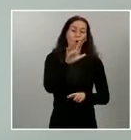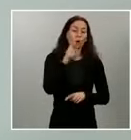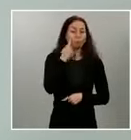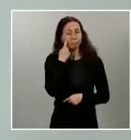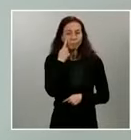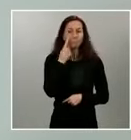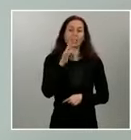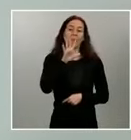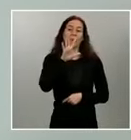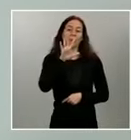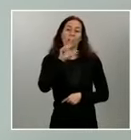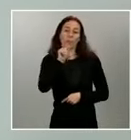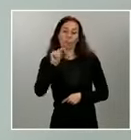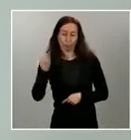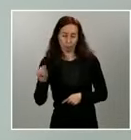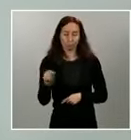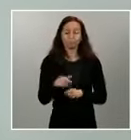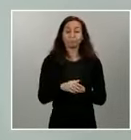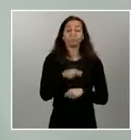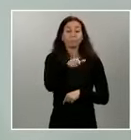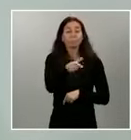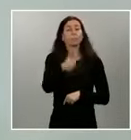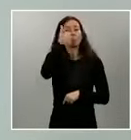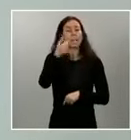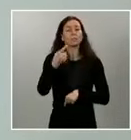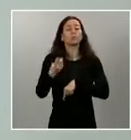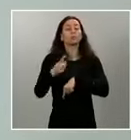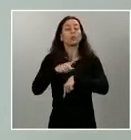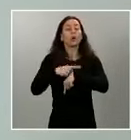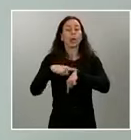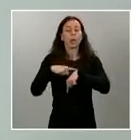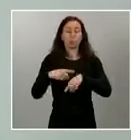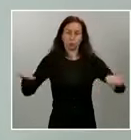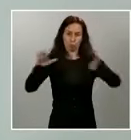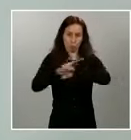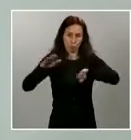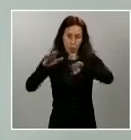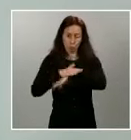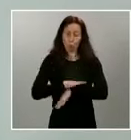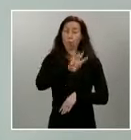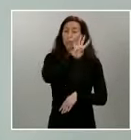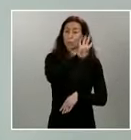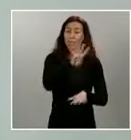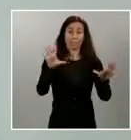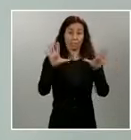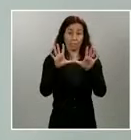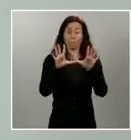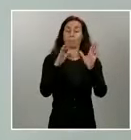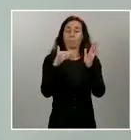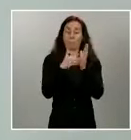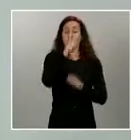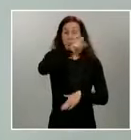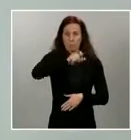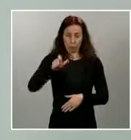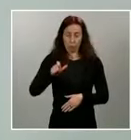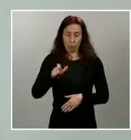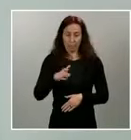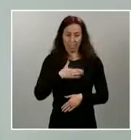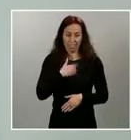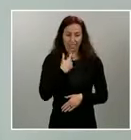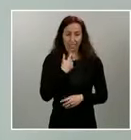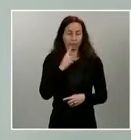nocturno. También se han identificado a más de 410.000 personas prácticamente a una por segundo. Y también